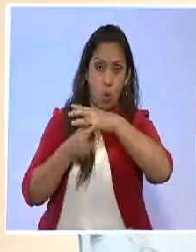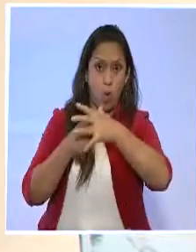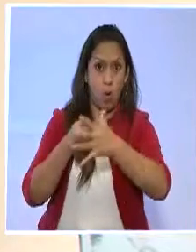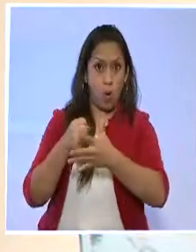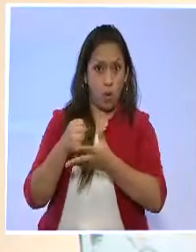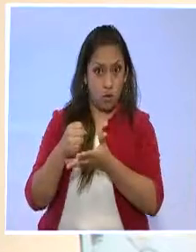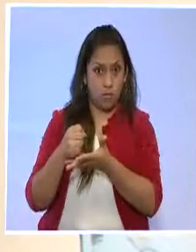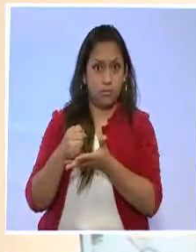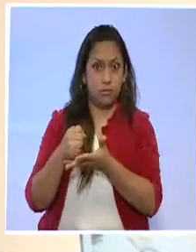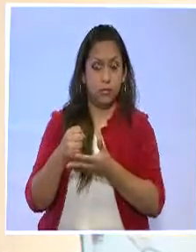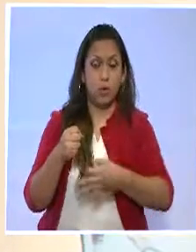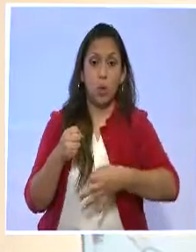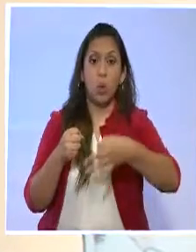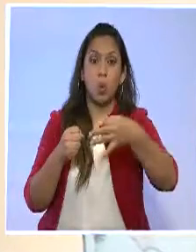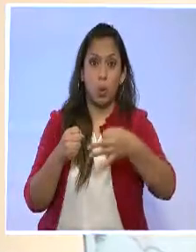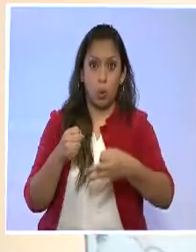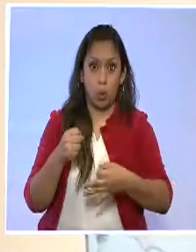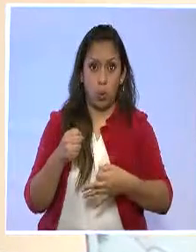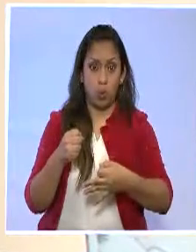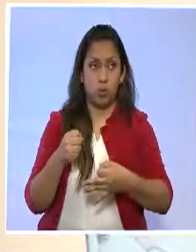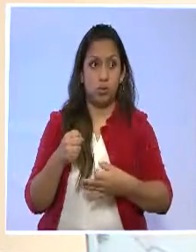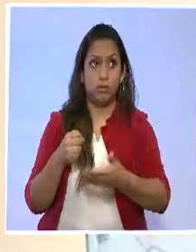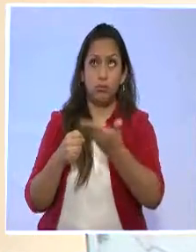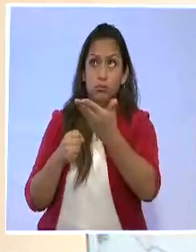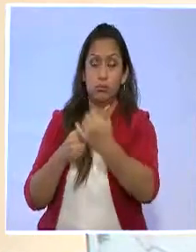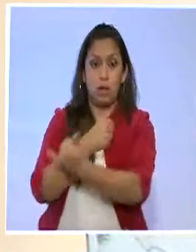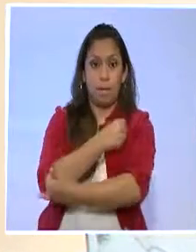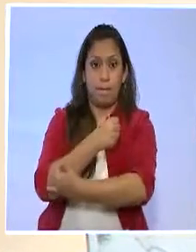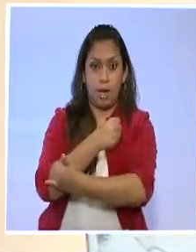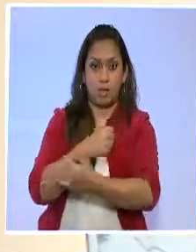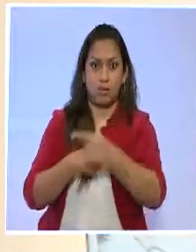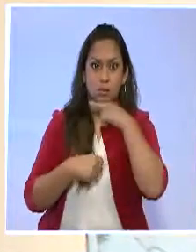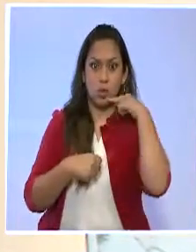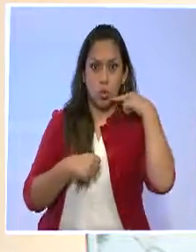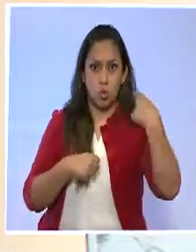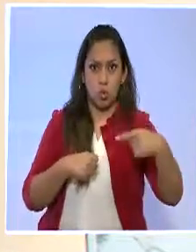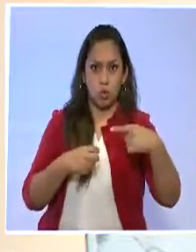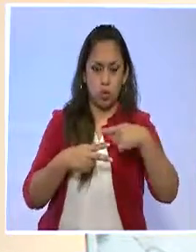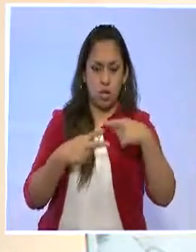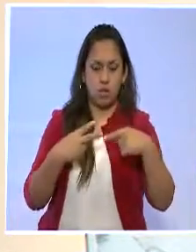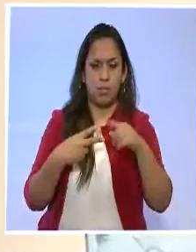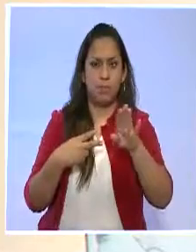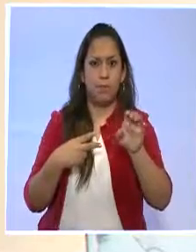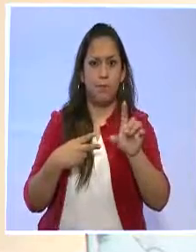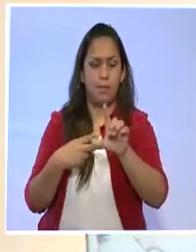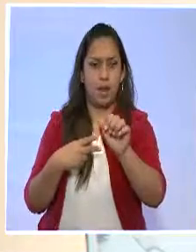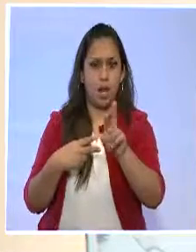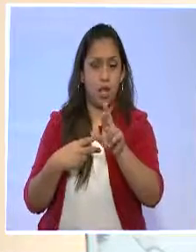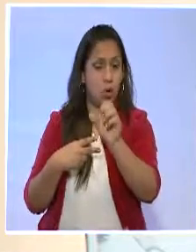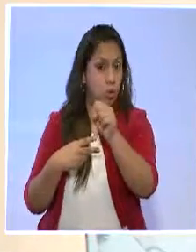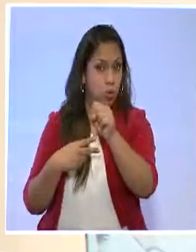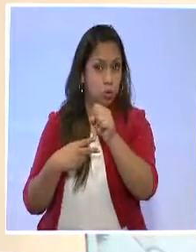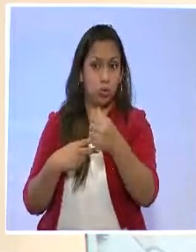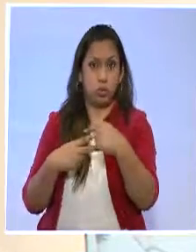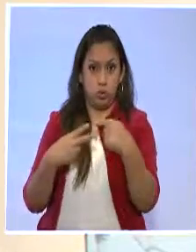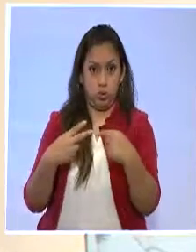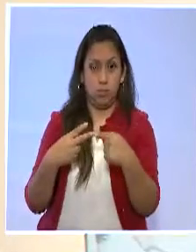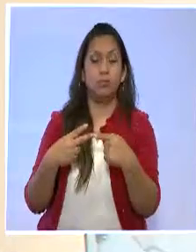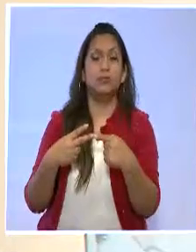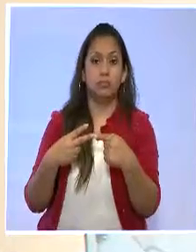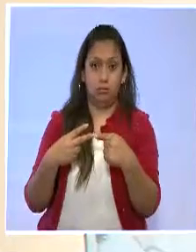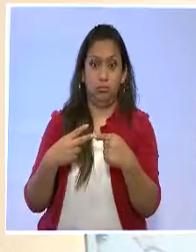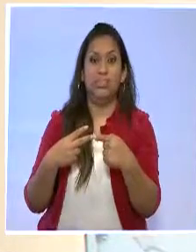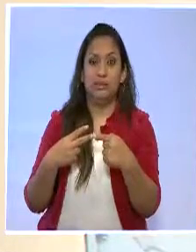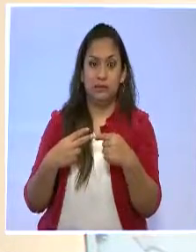lo digo esto porque también los países que hemos podido visitar pues están pasando justamente un reajuste un reajuste presupuestario